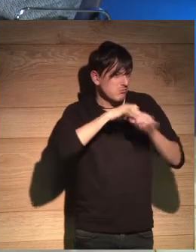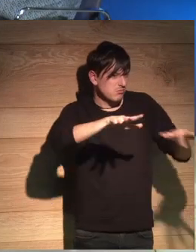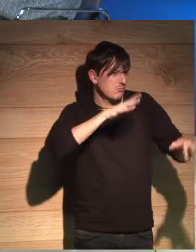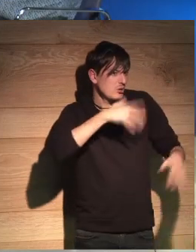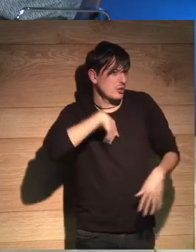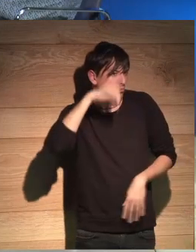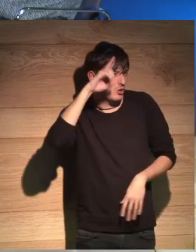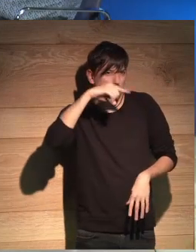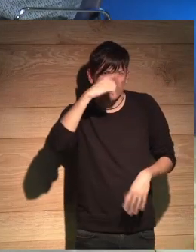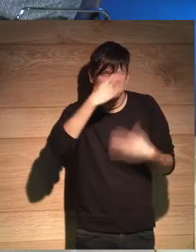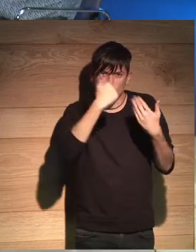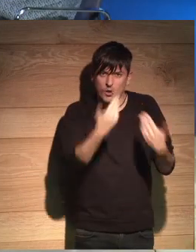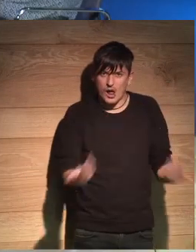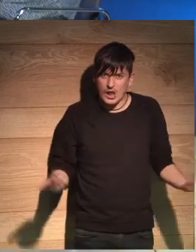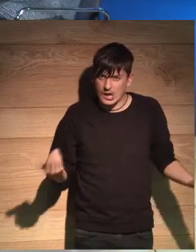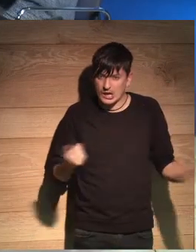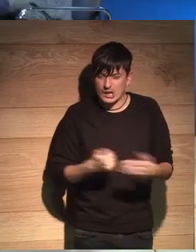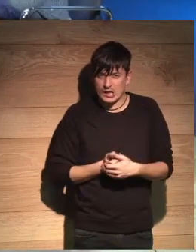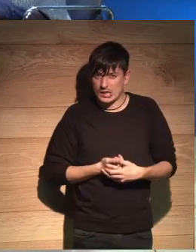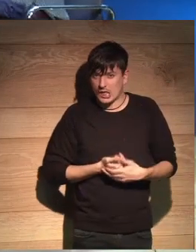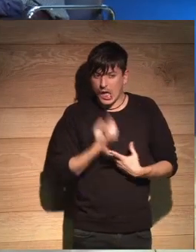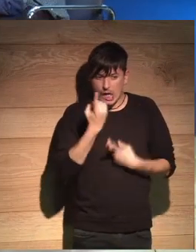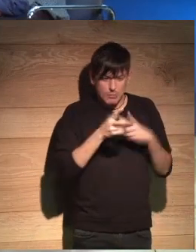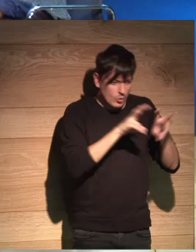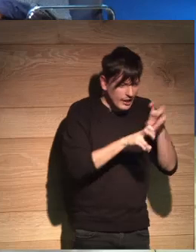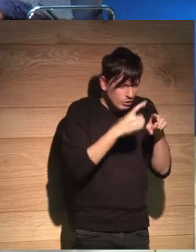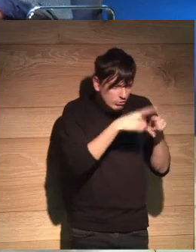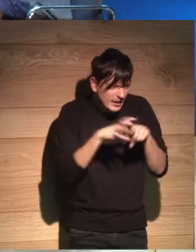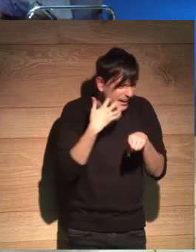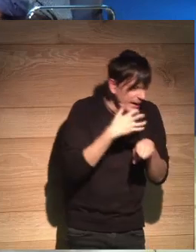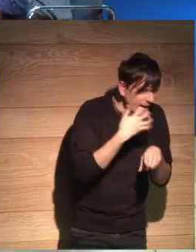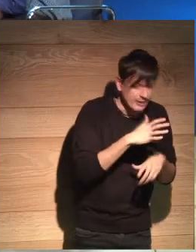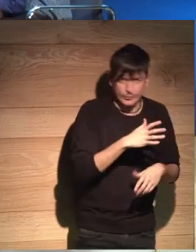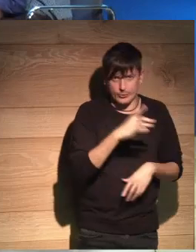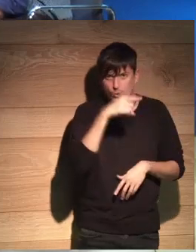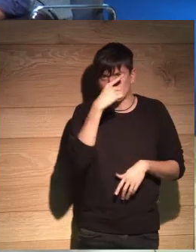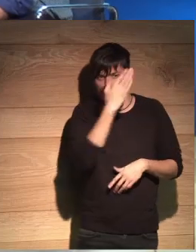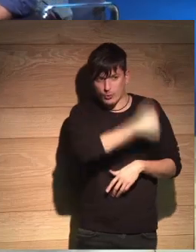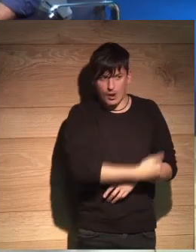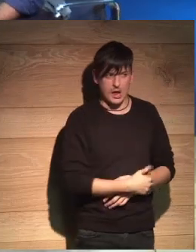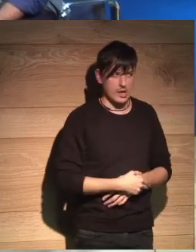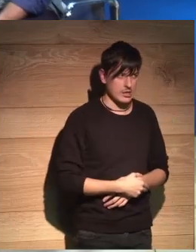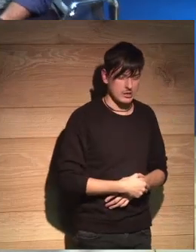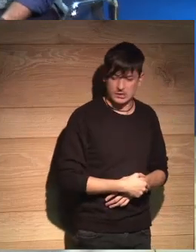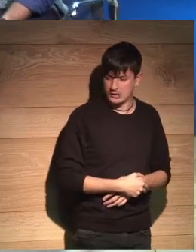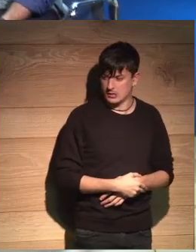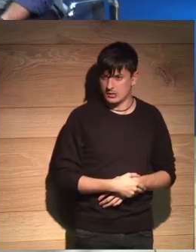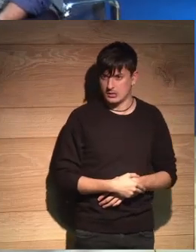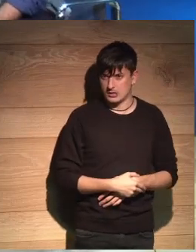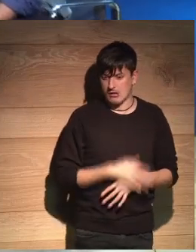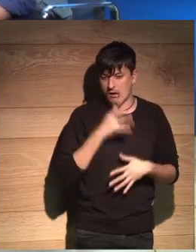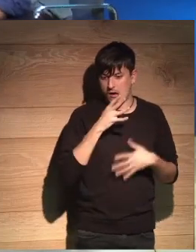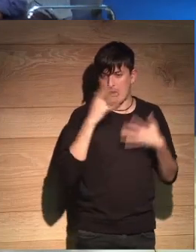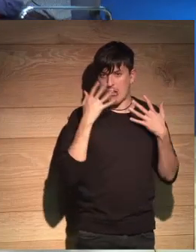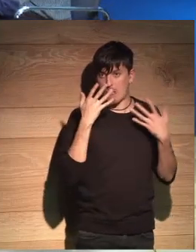más la incultura que otra cosa. A veces vamos buscando cosas raras, no, es la incultura. Bueno, pues ahora es el momento